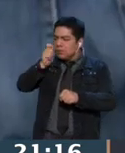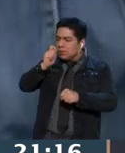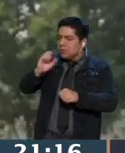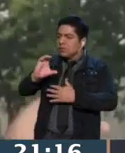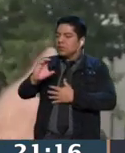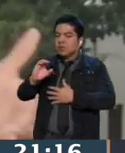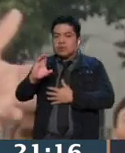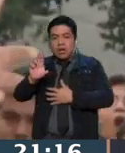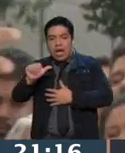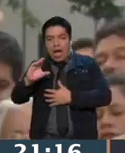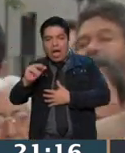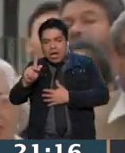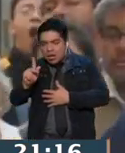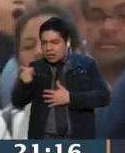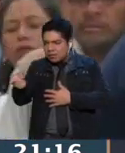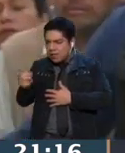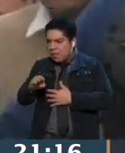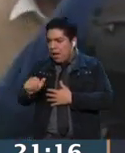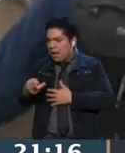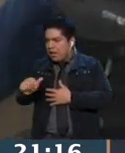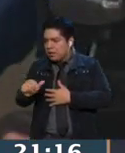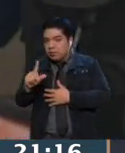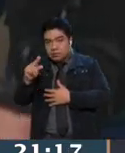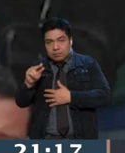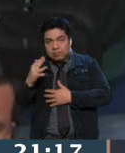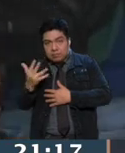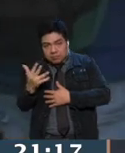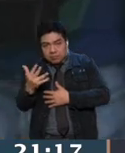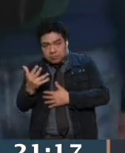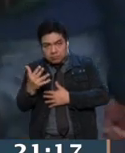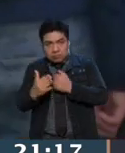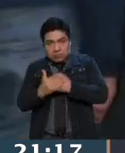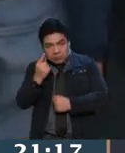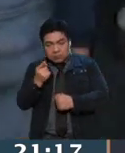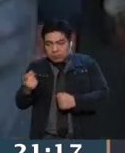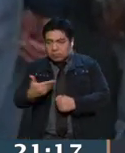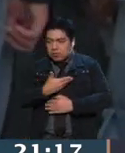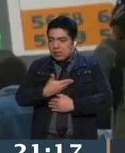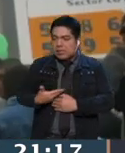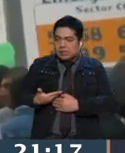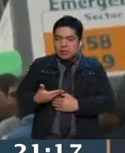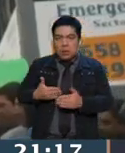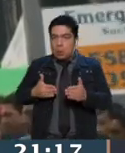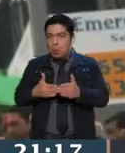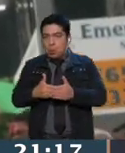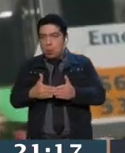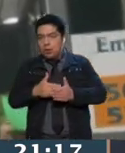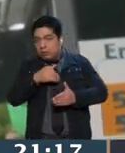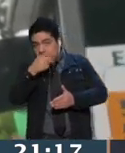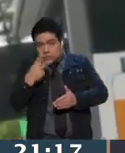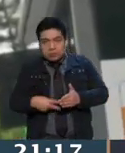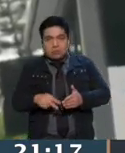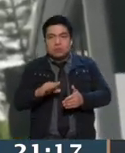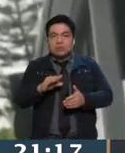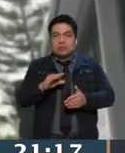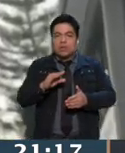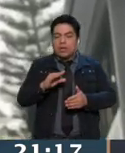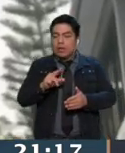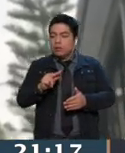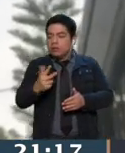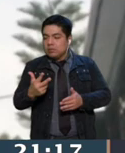propio Kiki Camarena en 1985 para impedir que él llegara a ser presidente de México en